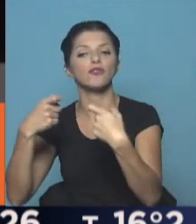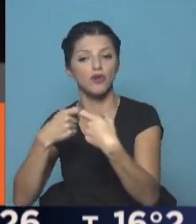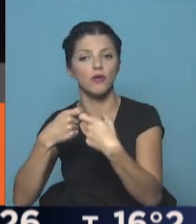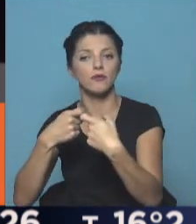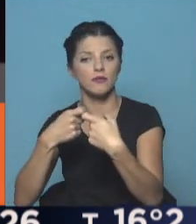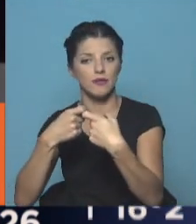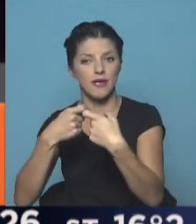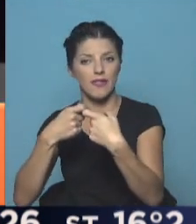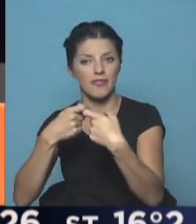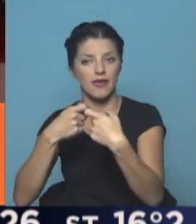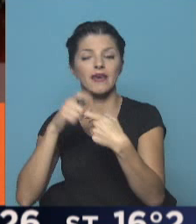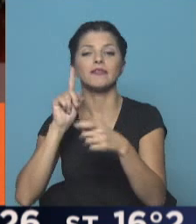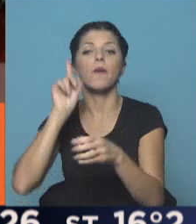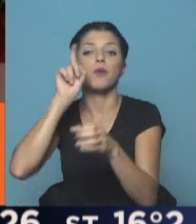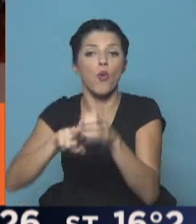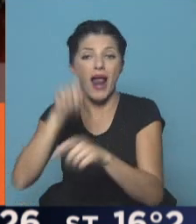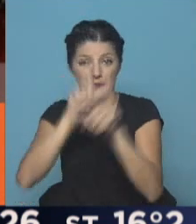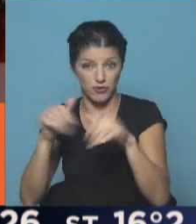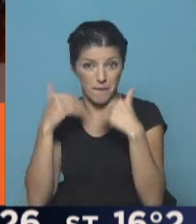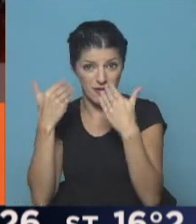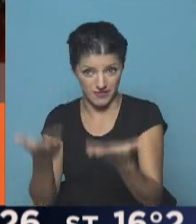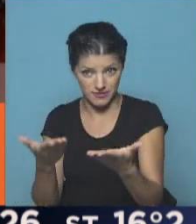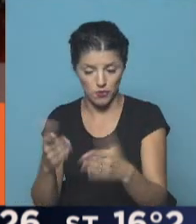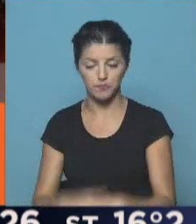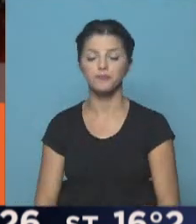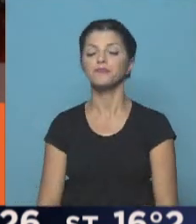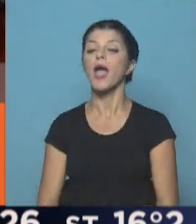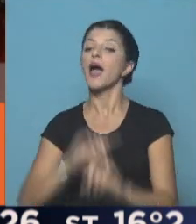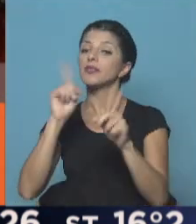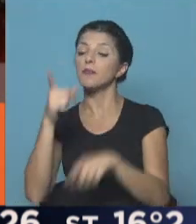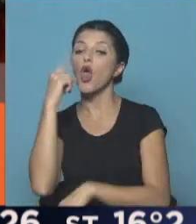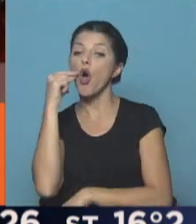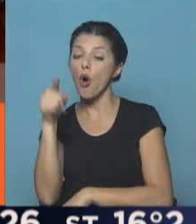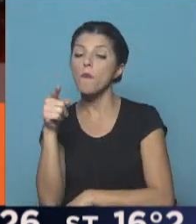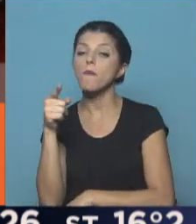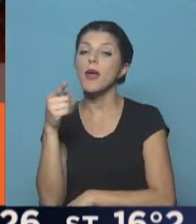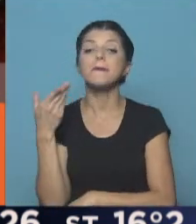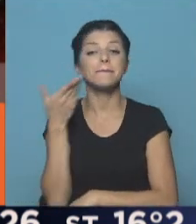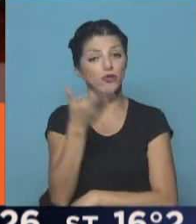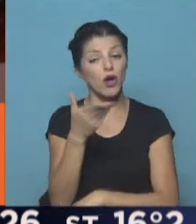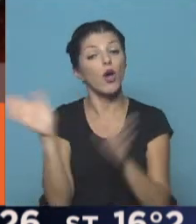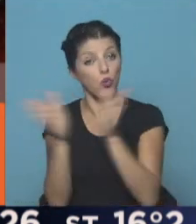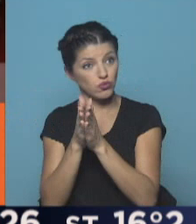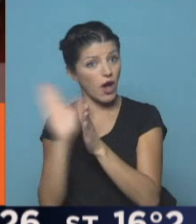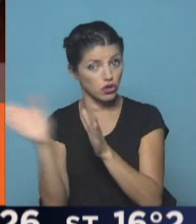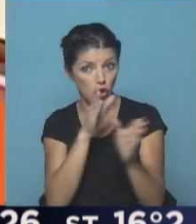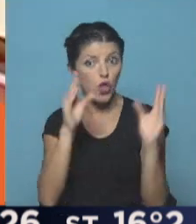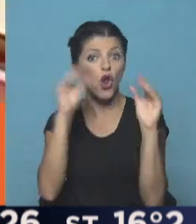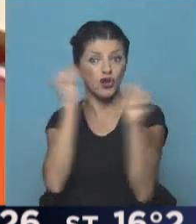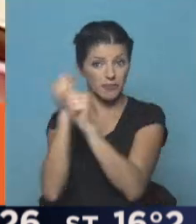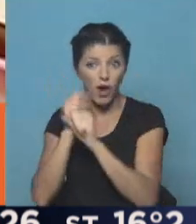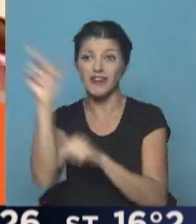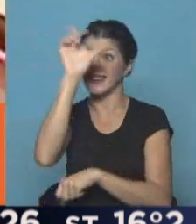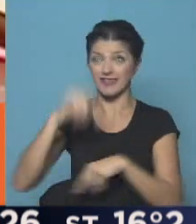los beneficiarios de este derecho. Amor, además, pidió que se genere, conjuntamente con sus colegas de todo el país y con